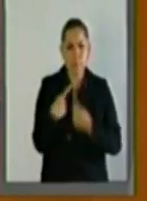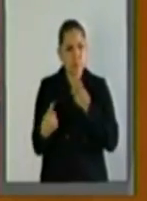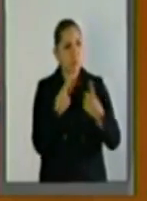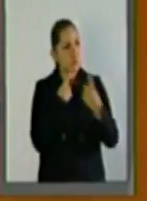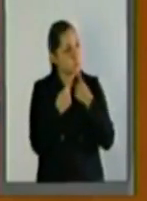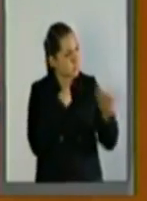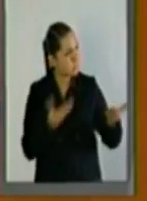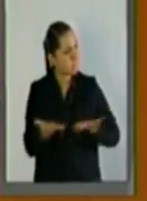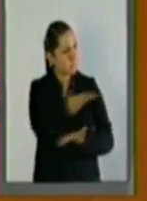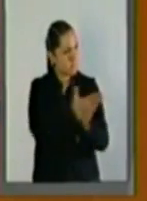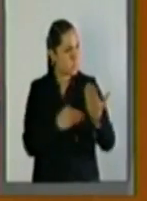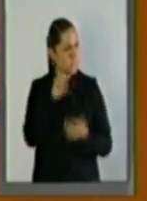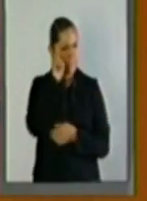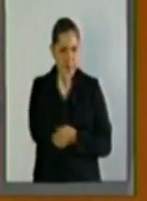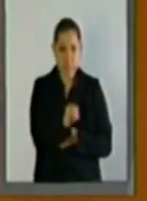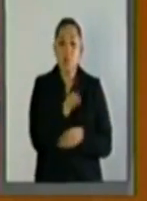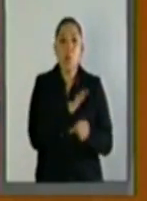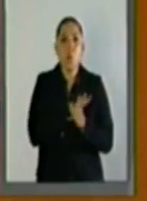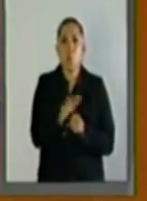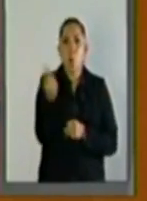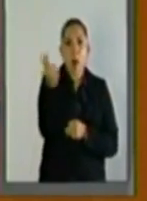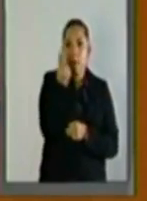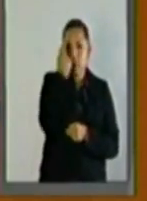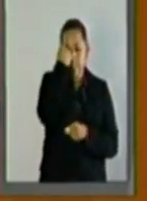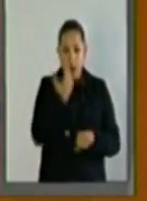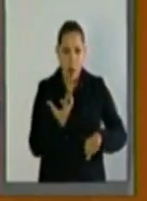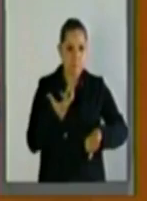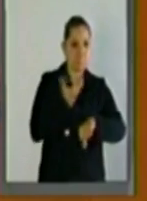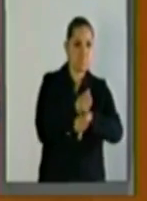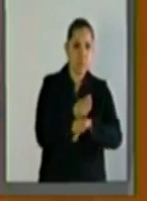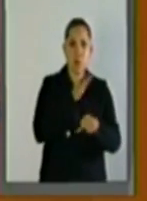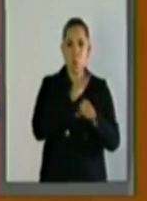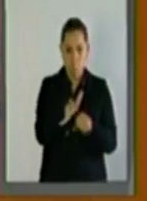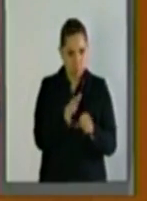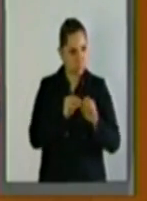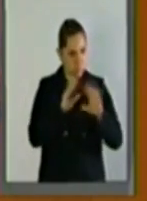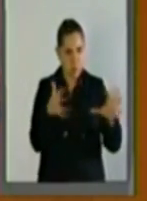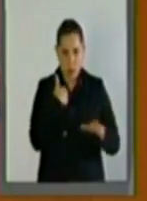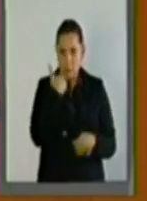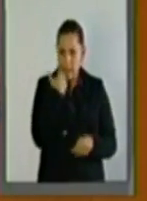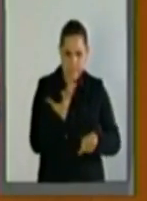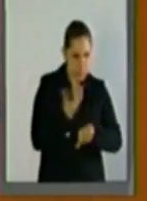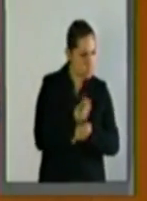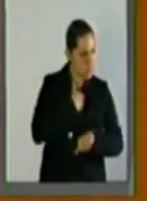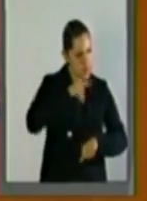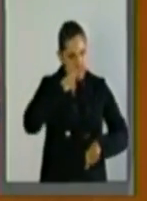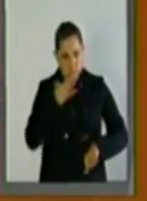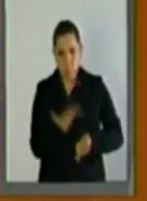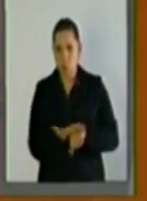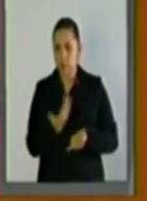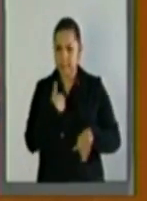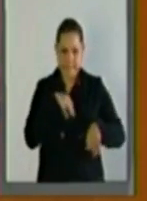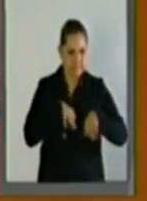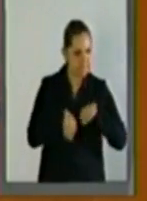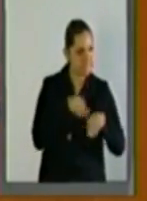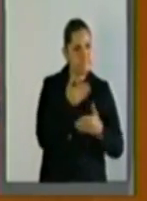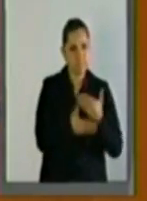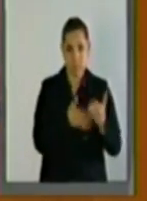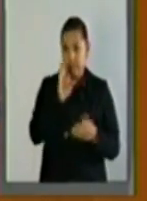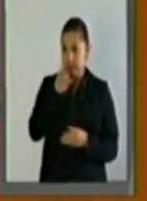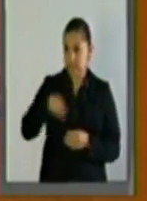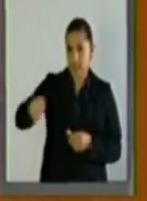hacer, porque así lo hemos hecho con toda responsabilidad. Y estoy cierto que los funcionarios que vengan al